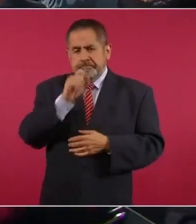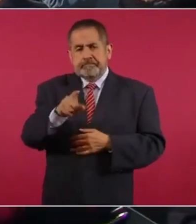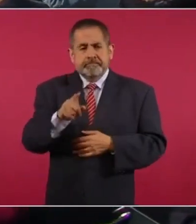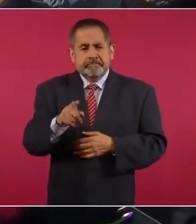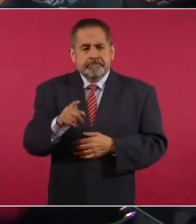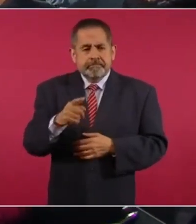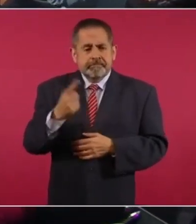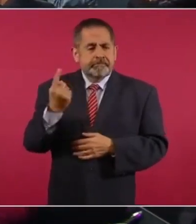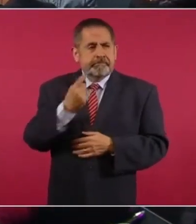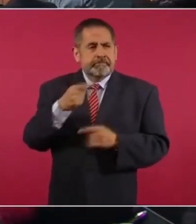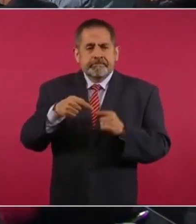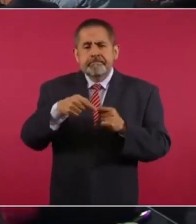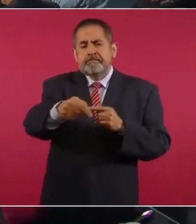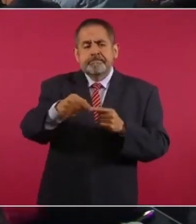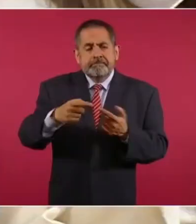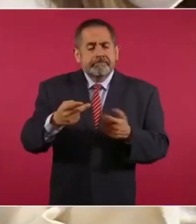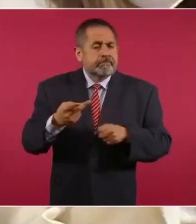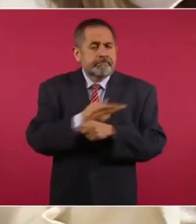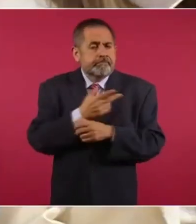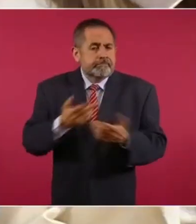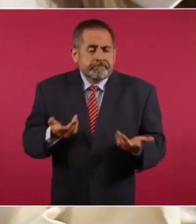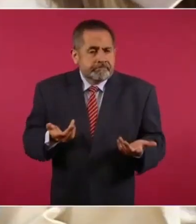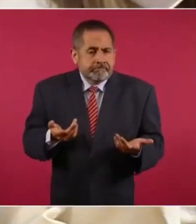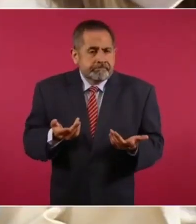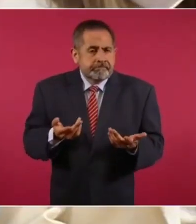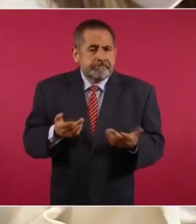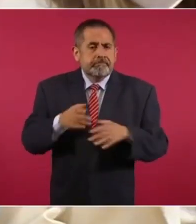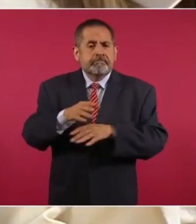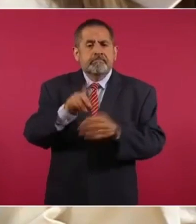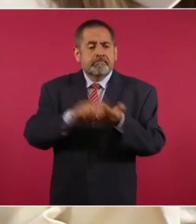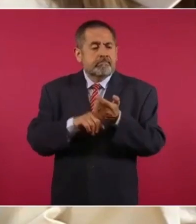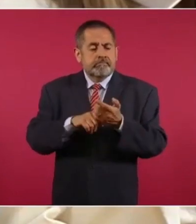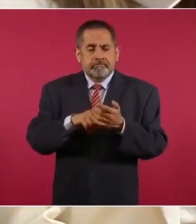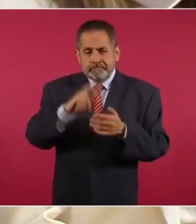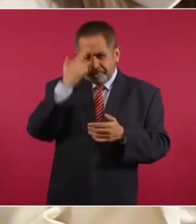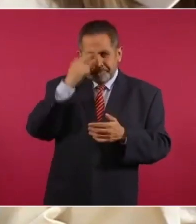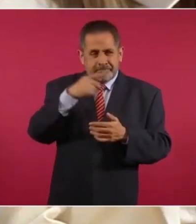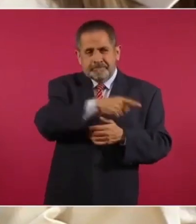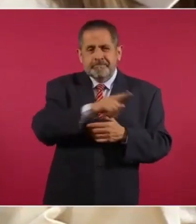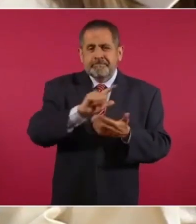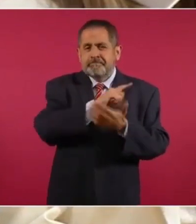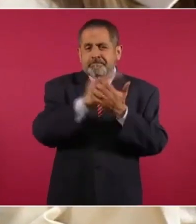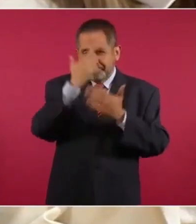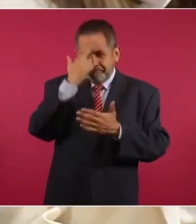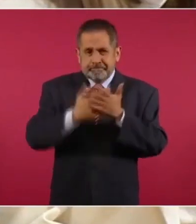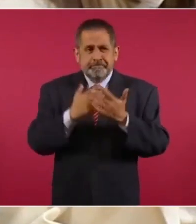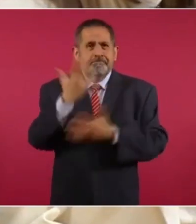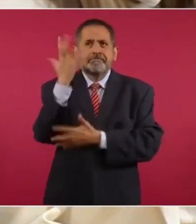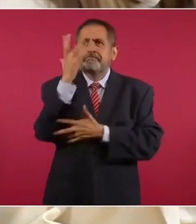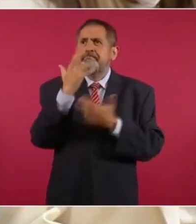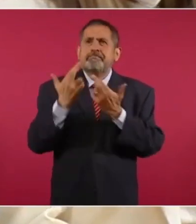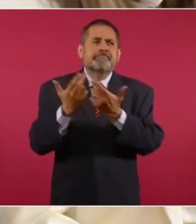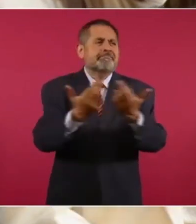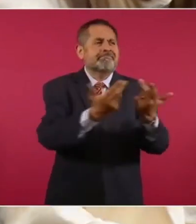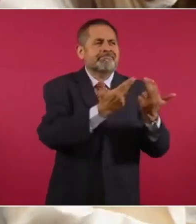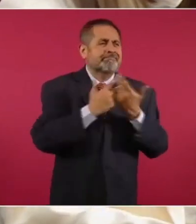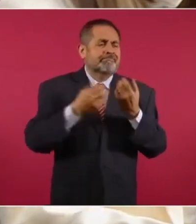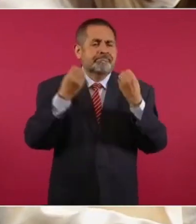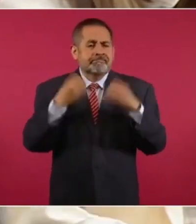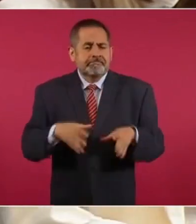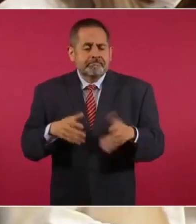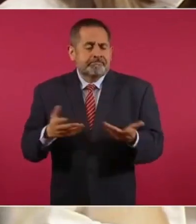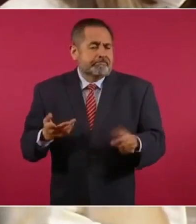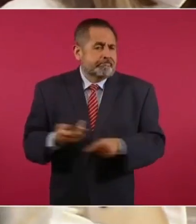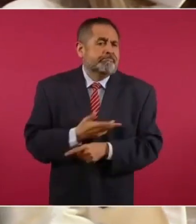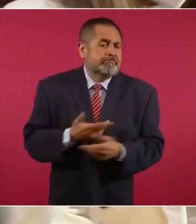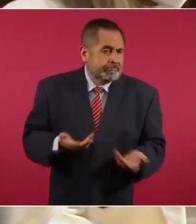qué operativos y qué resultados ha habido en contra de los delitos ambientales, pues también denuncian que en